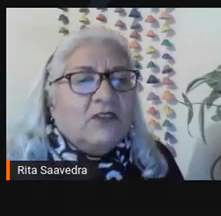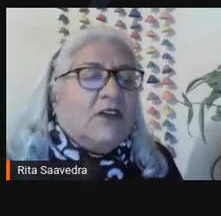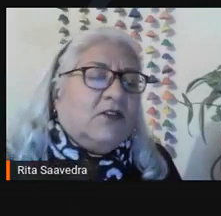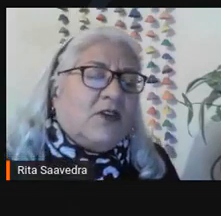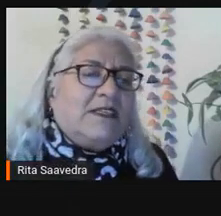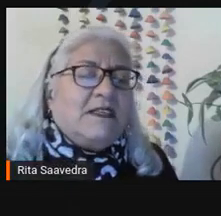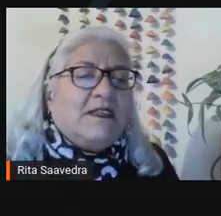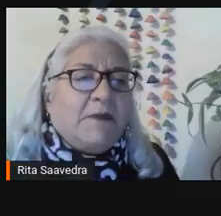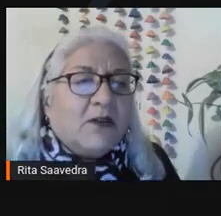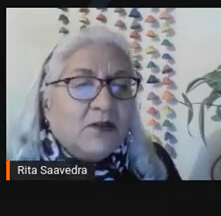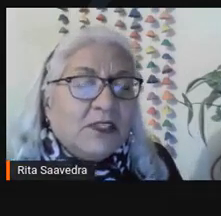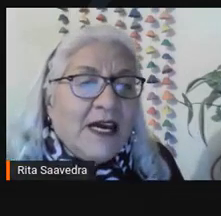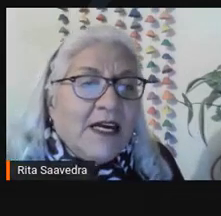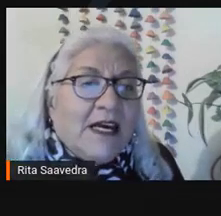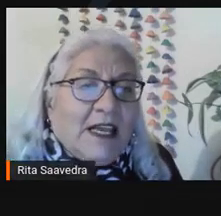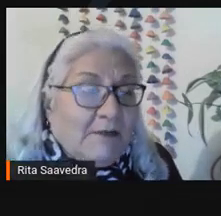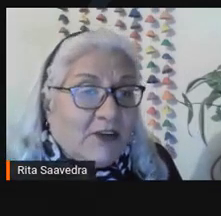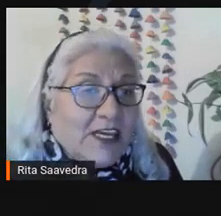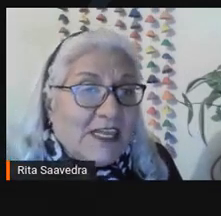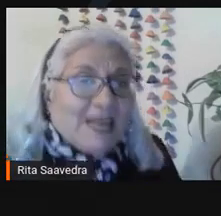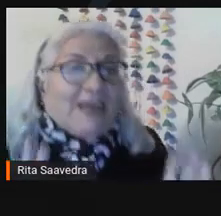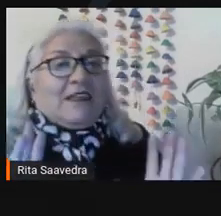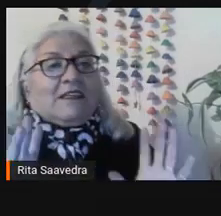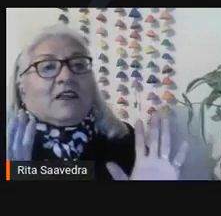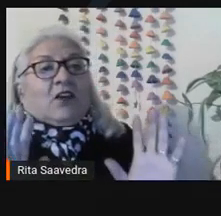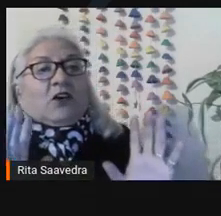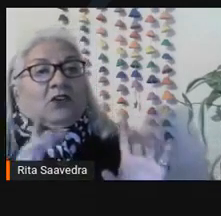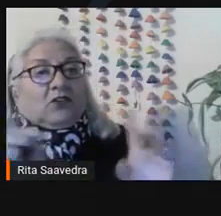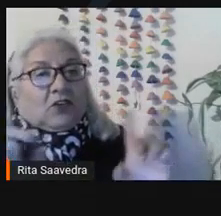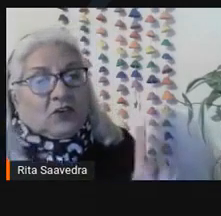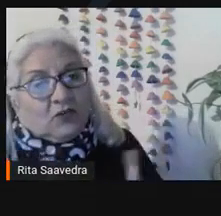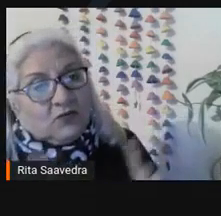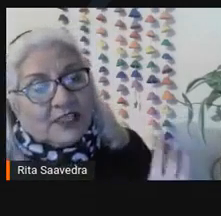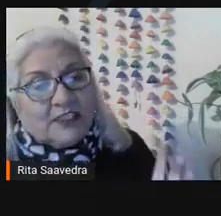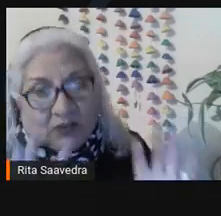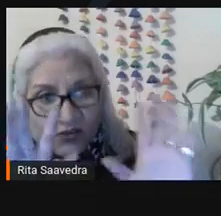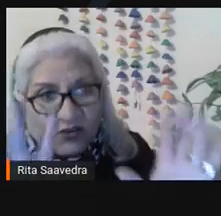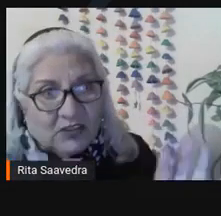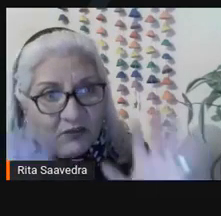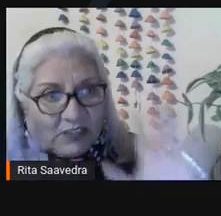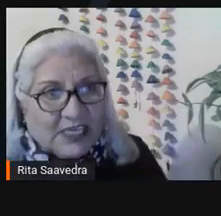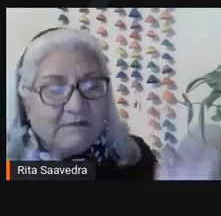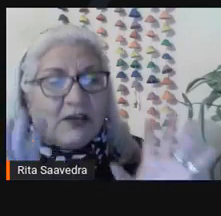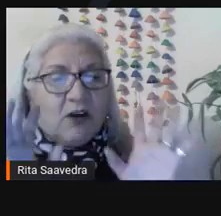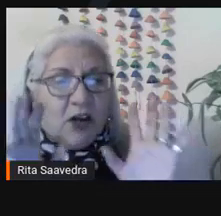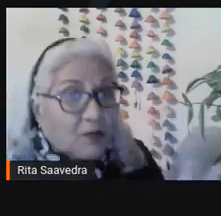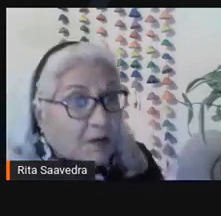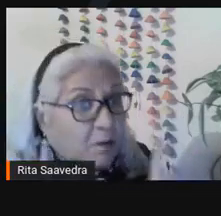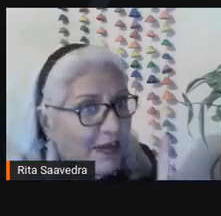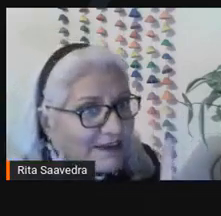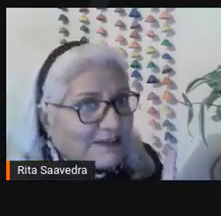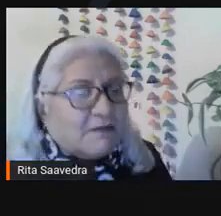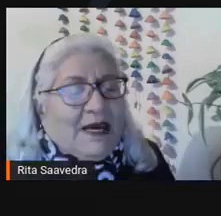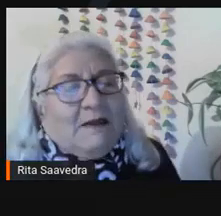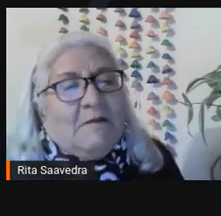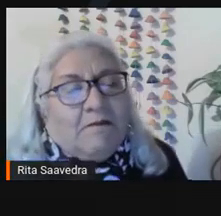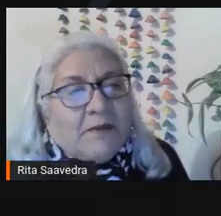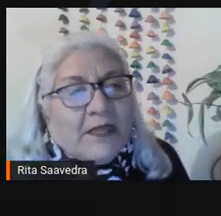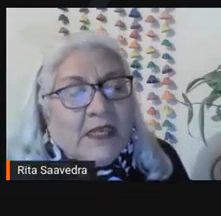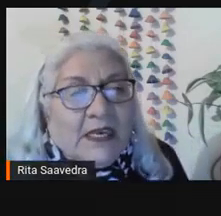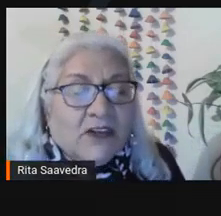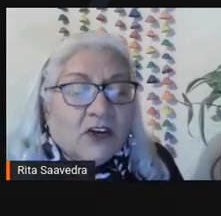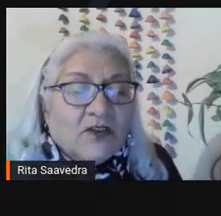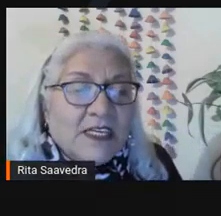los transgénicos, cuando tú haces esa pregunta, la mayoría de la gente dice no, un ratito, ¿no? Eso es químico, eso me puede hacer